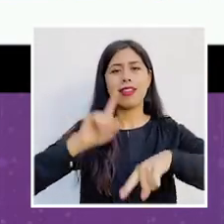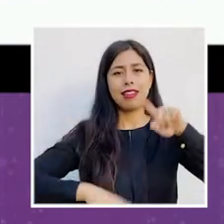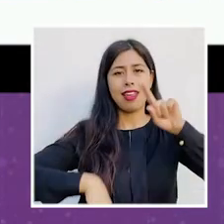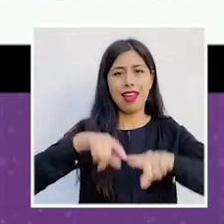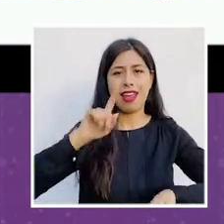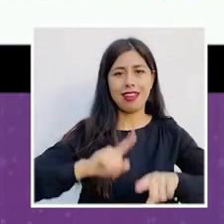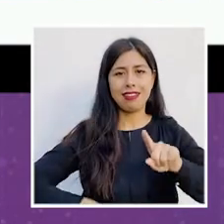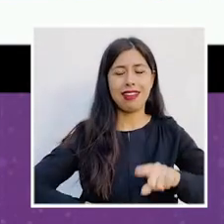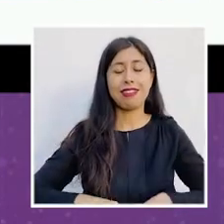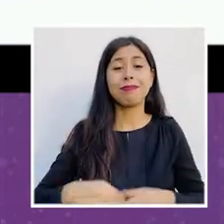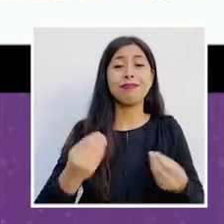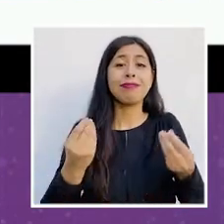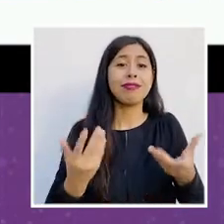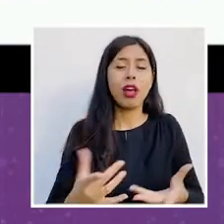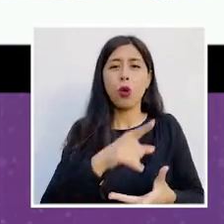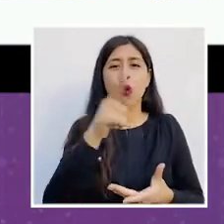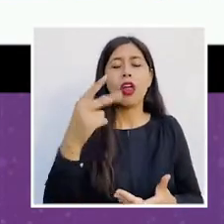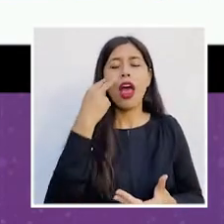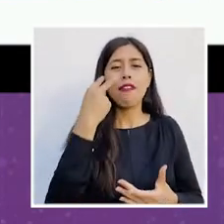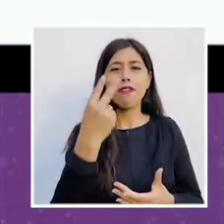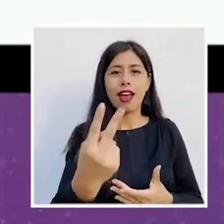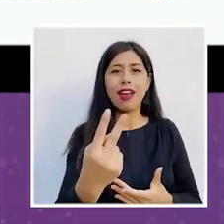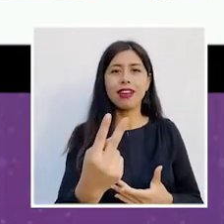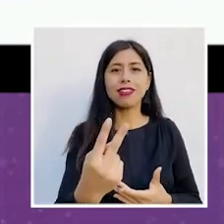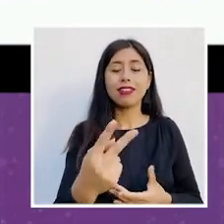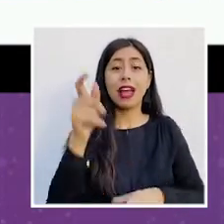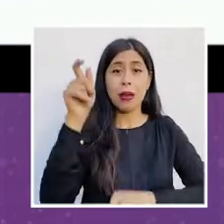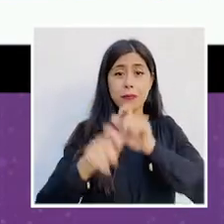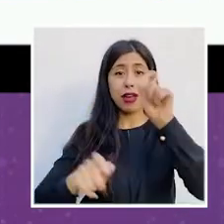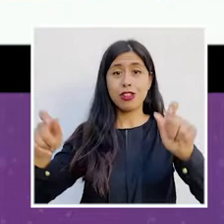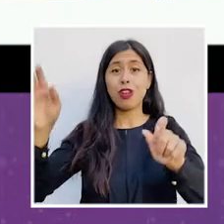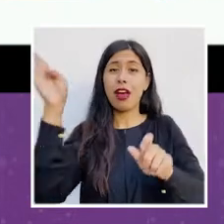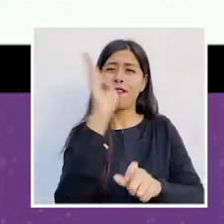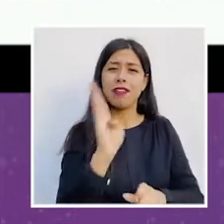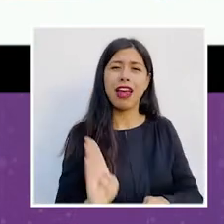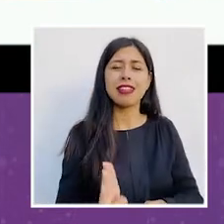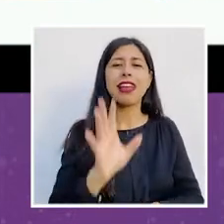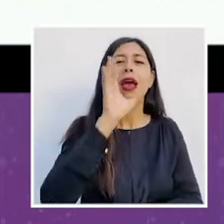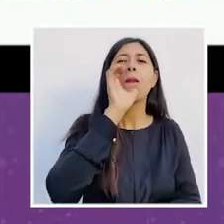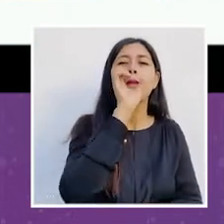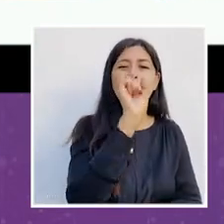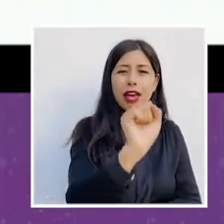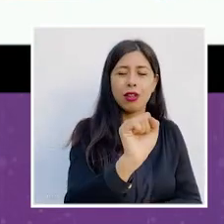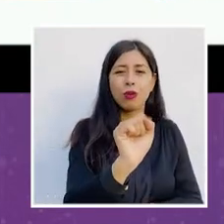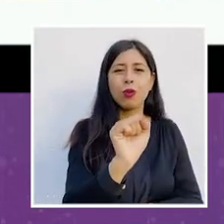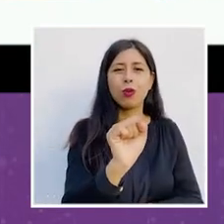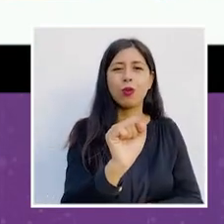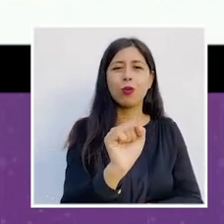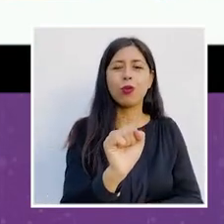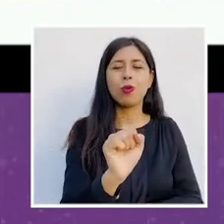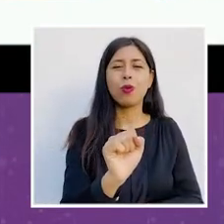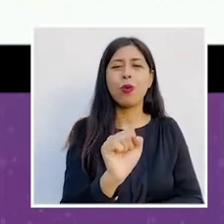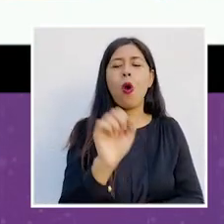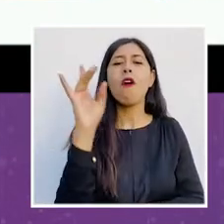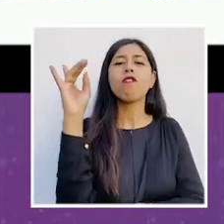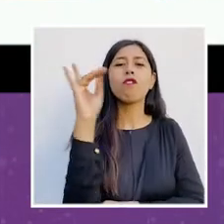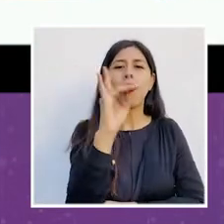Tierra. Por lo tanto, lo que van a ver las personas de Brasil, de Perú, de